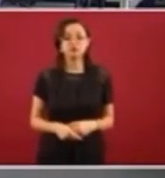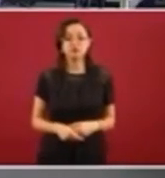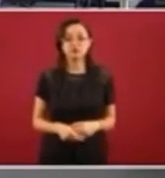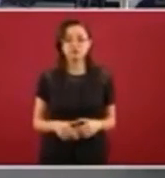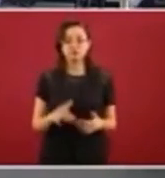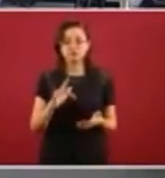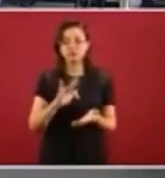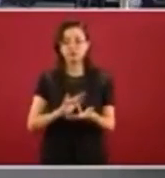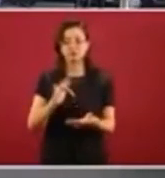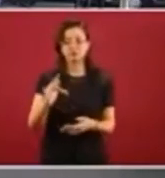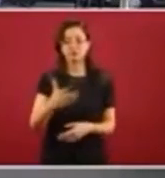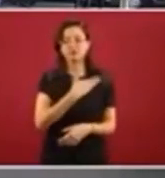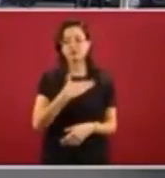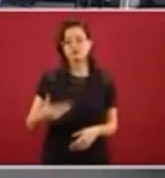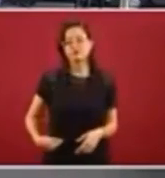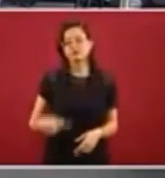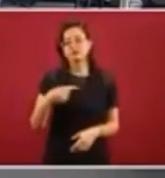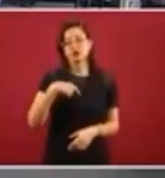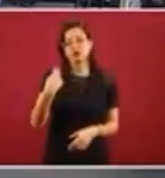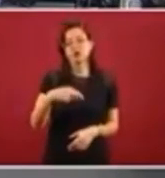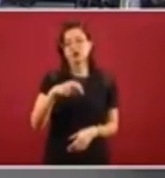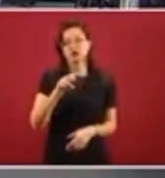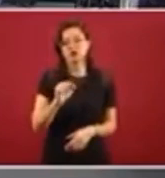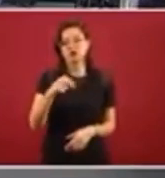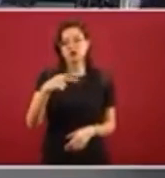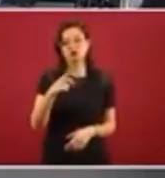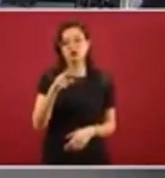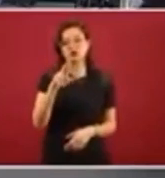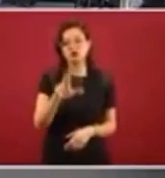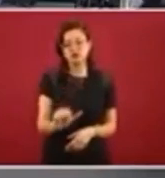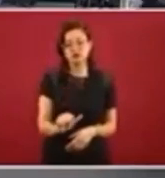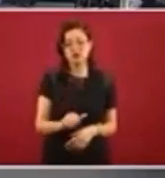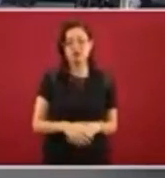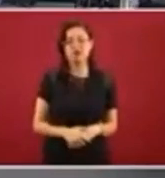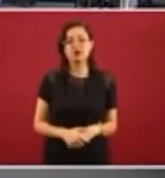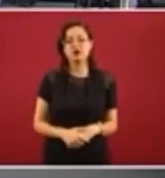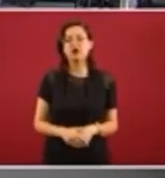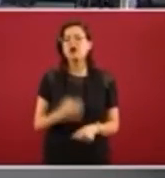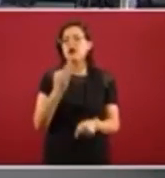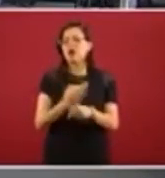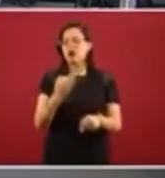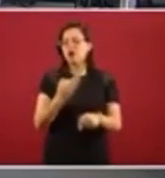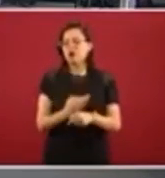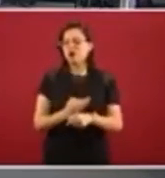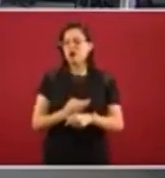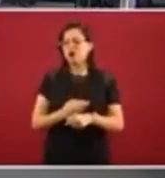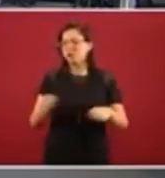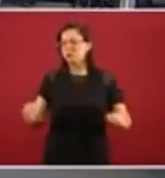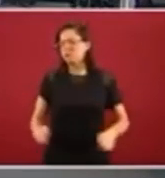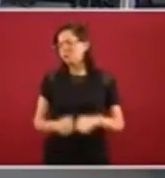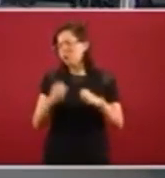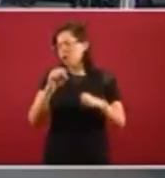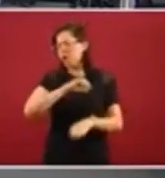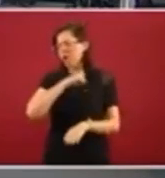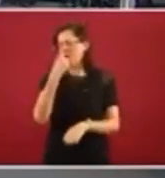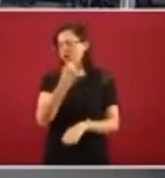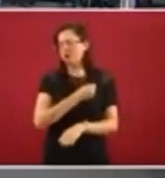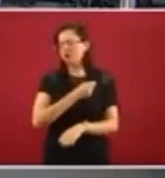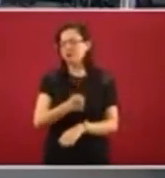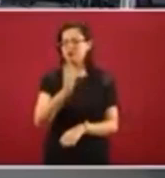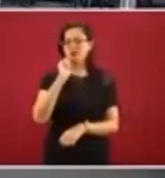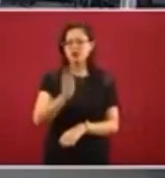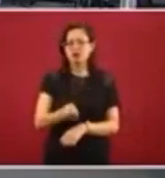Gracias, presidente. Sandra Aguilera, del Grupo Alerza Comunicaciones. Presidente, al ser una emergencia sanitaria, significa que las compras van a ser